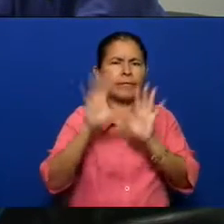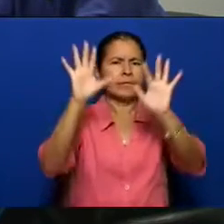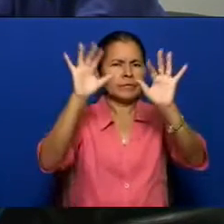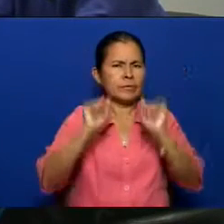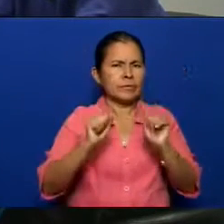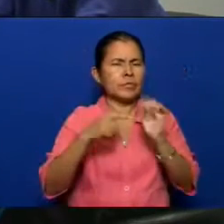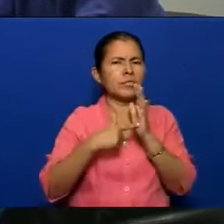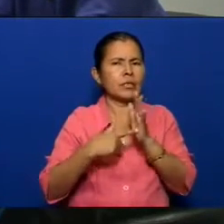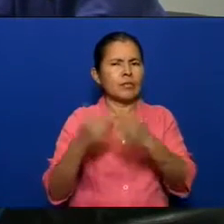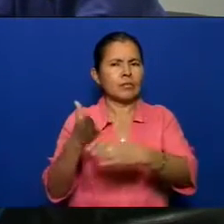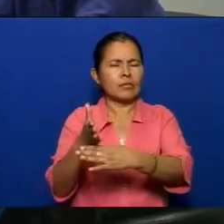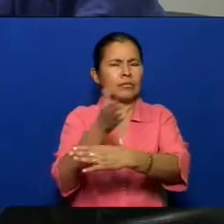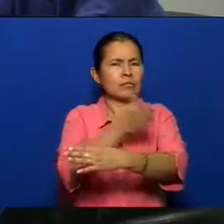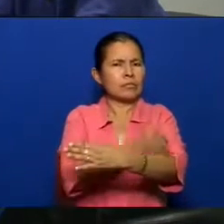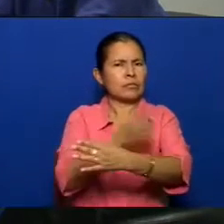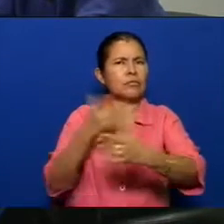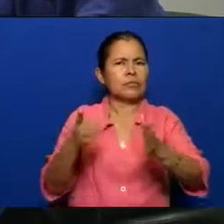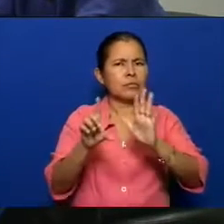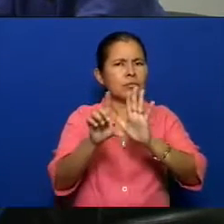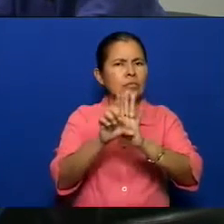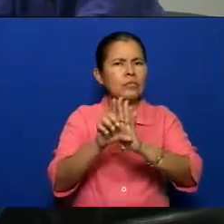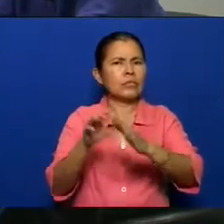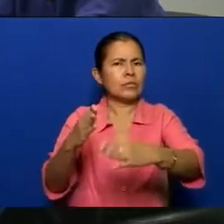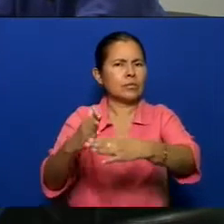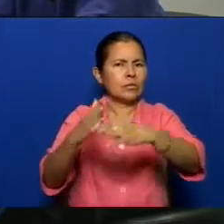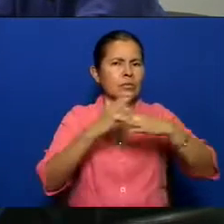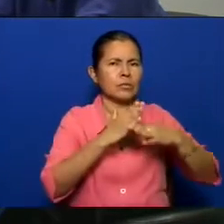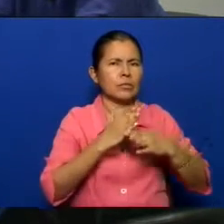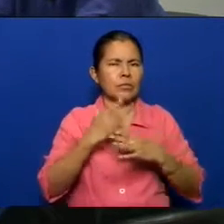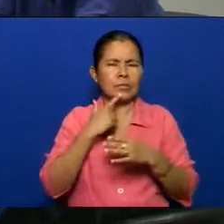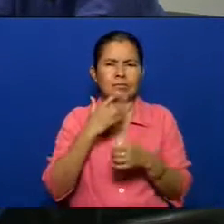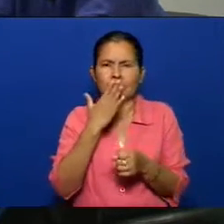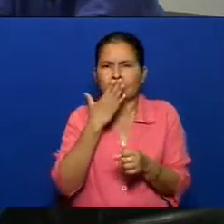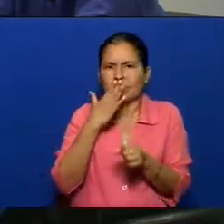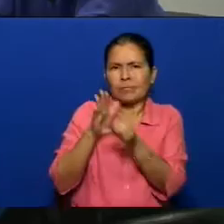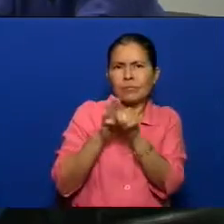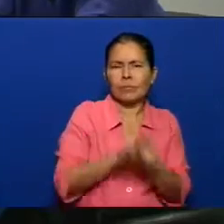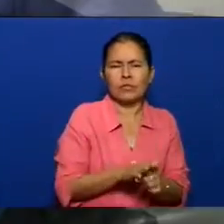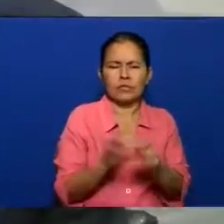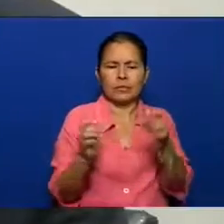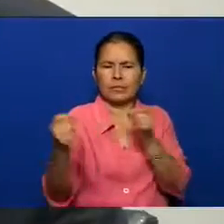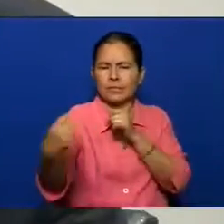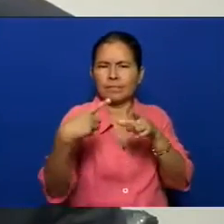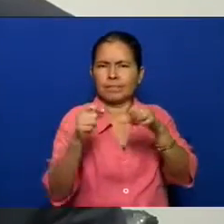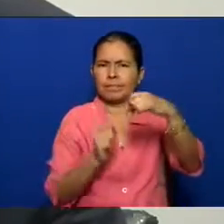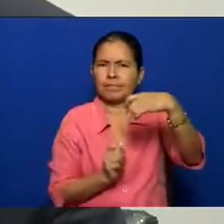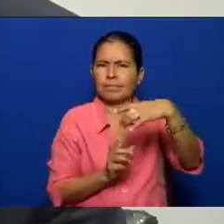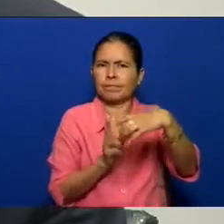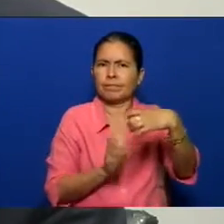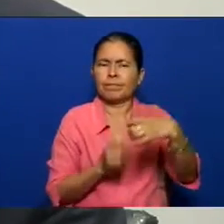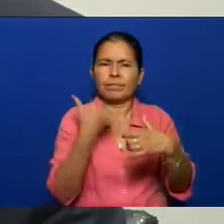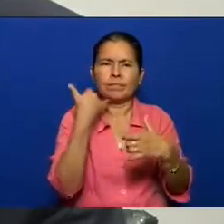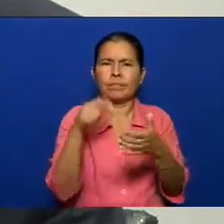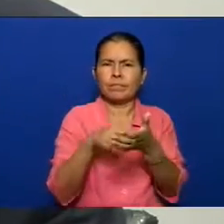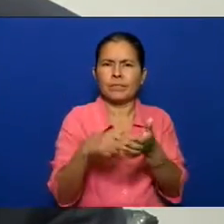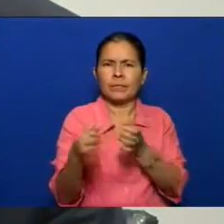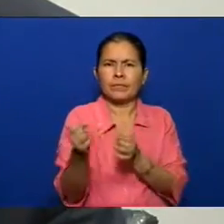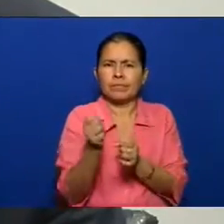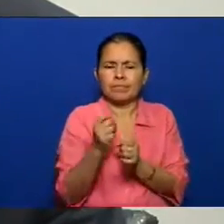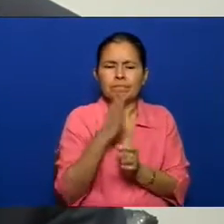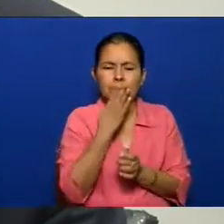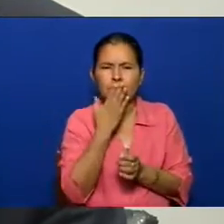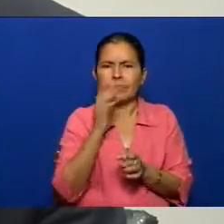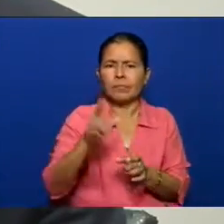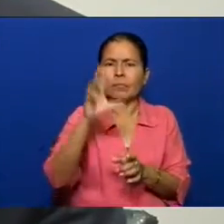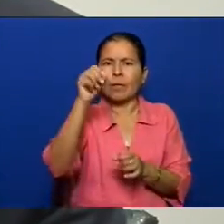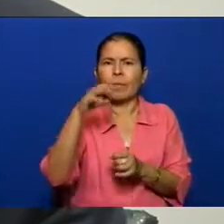la prevención o la aplicación de leyes para prevenir el tema del bullying informático, de la violencia. Entonces, yo creo que es muy